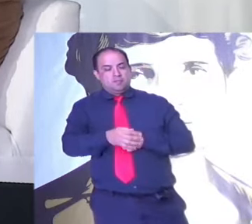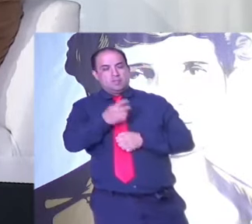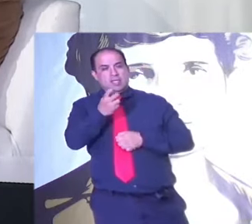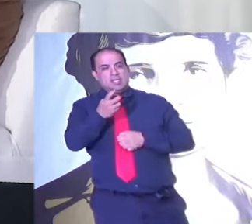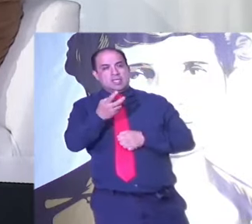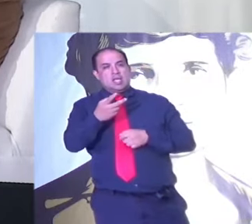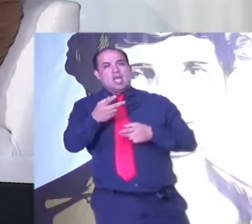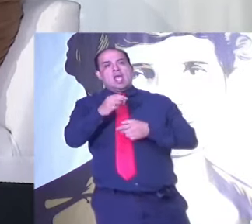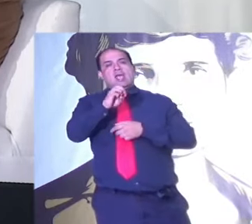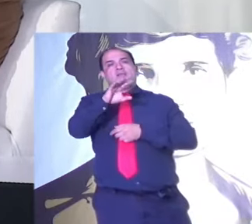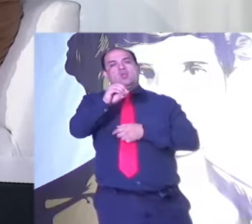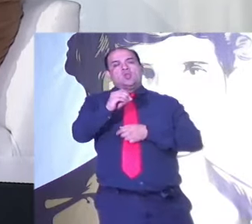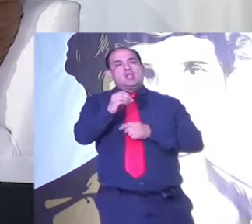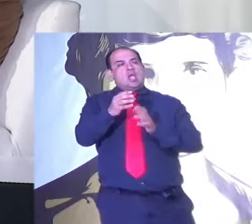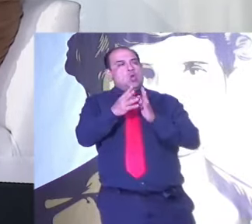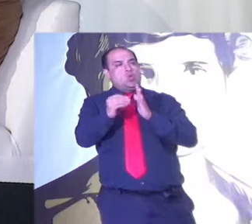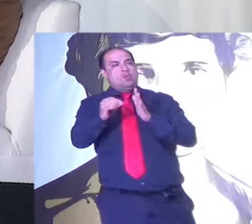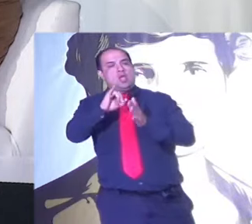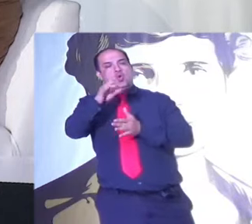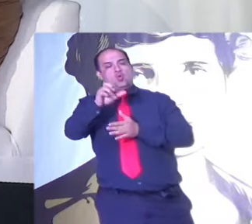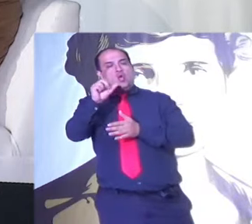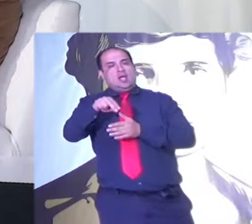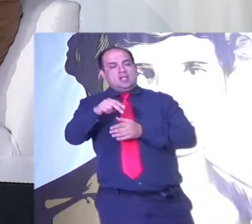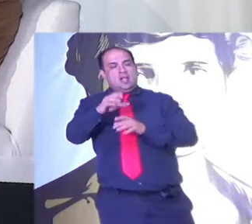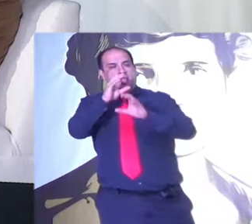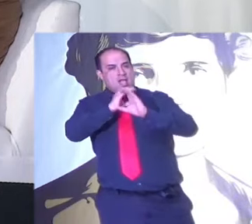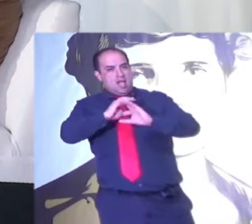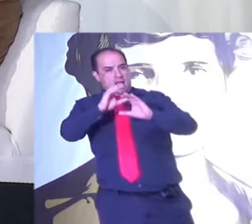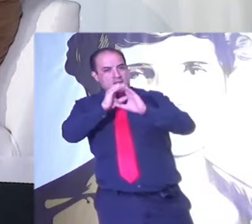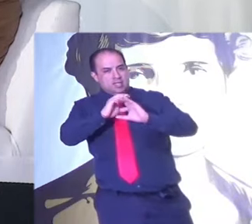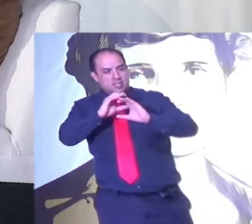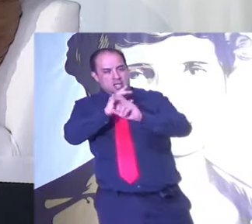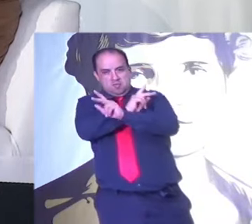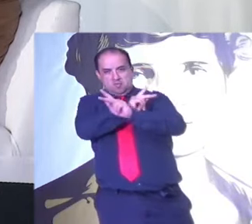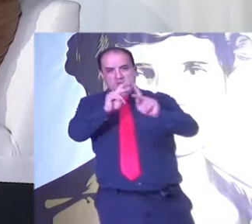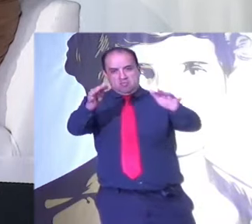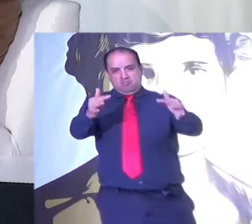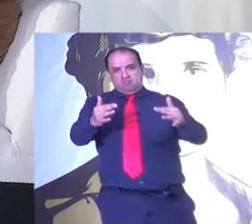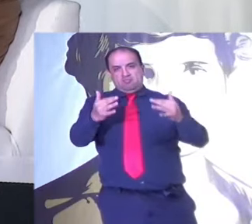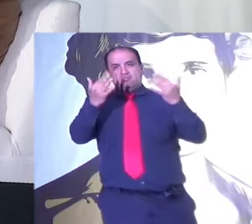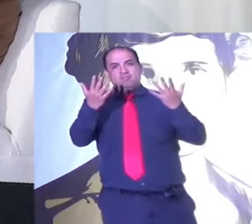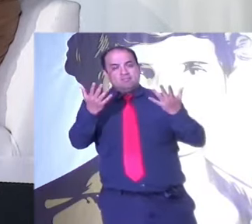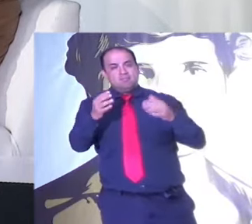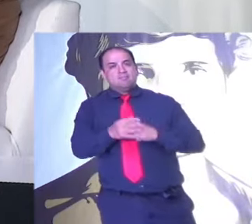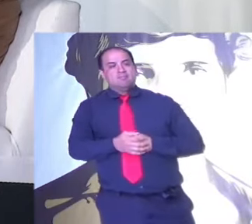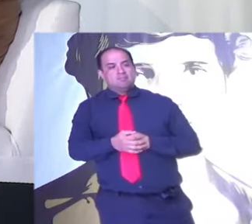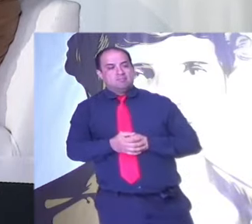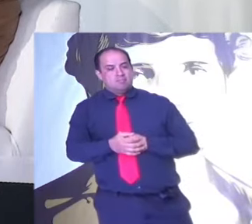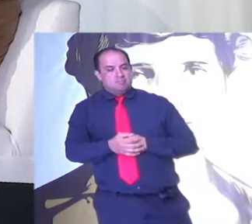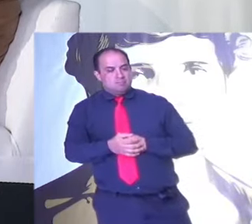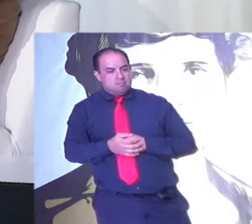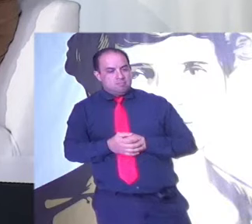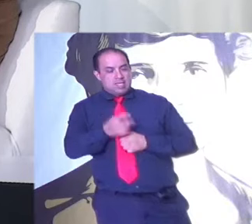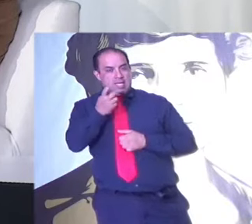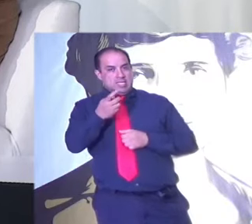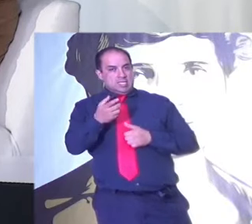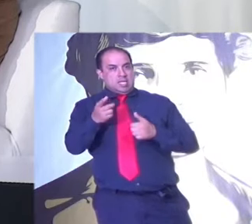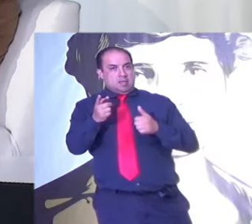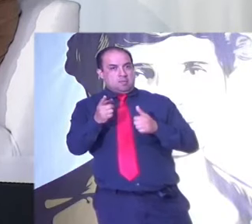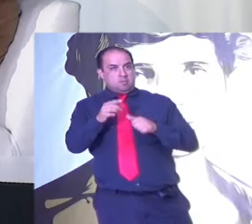imitador de Joan Sebastian, ¿no? Que está cantando frente a un público enorme, no se puede decir más realmente de la historia.